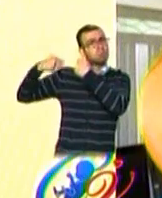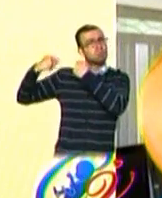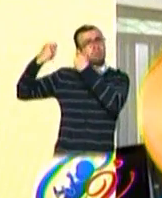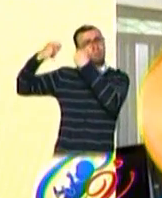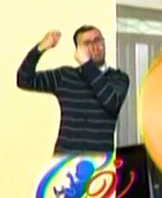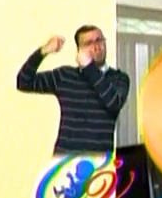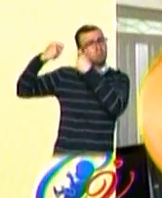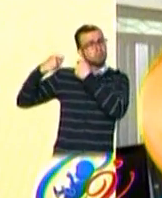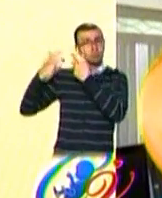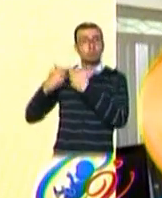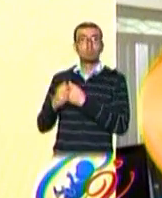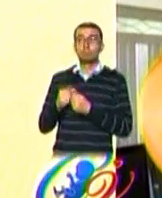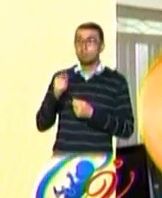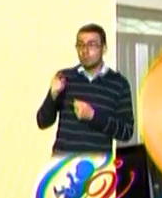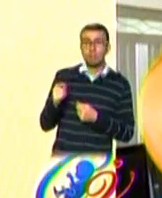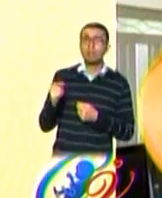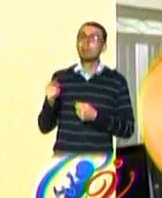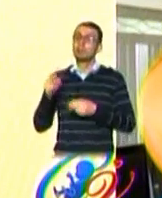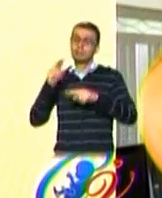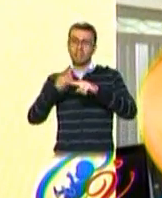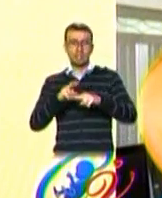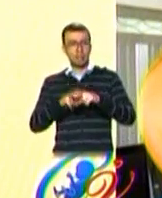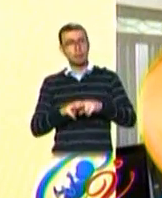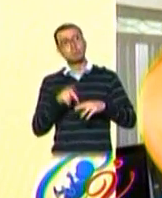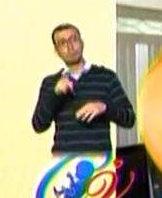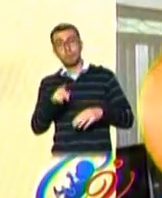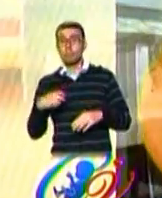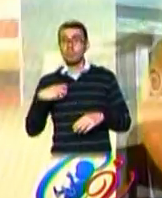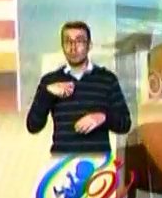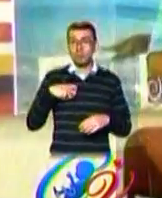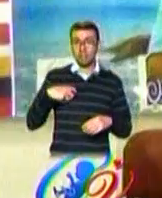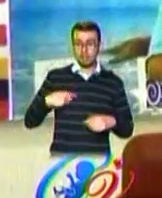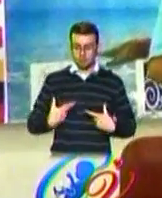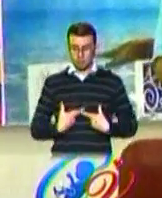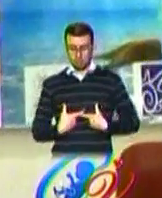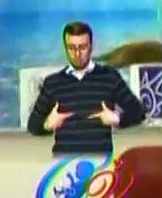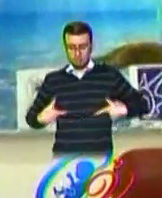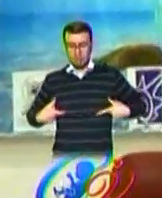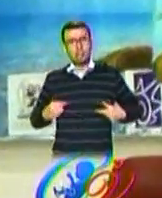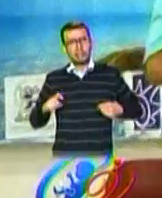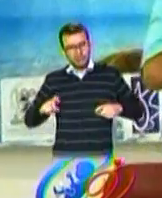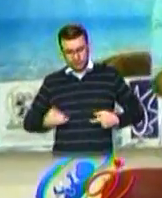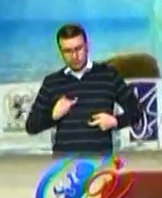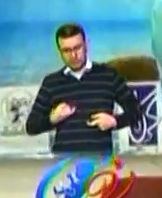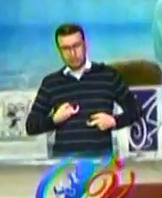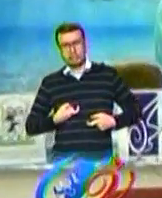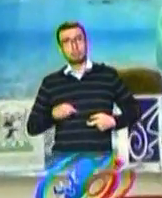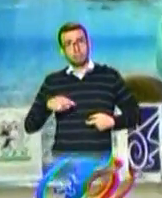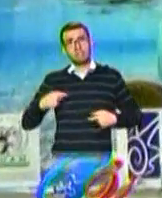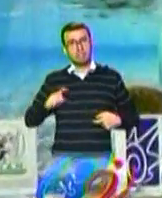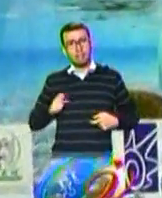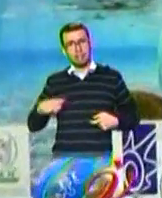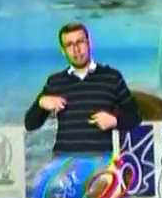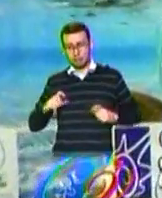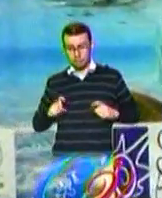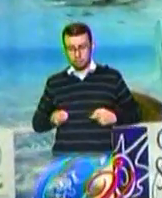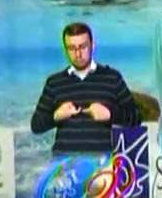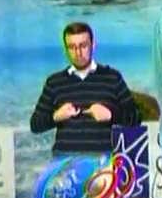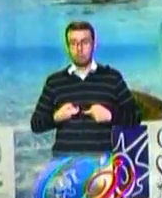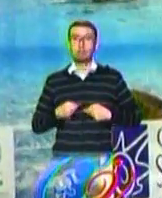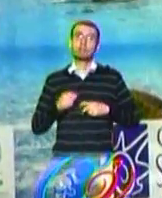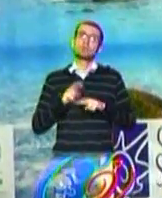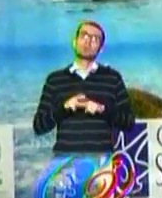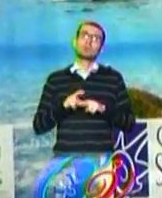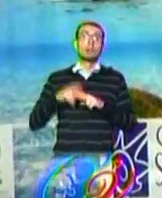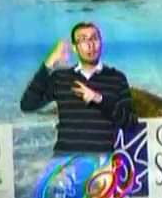aquí la señora sentada, aquí está la estilista y tiene un brasier y una camisa en licra y un brasier con una varilla acá y está durante varias horas dele